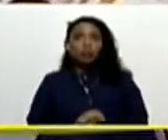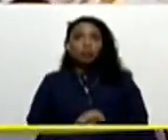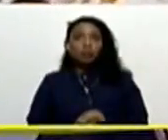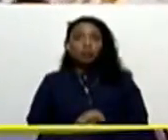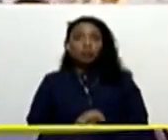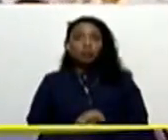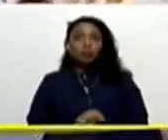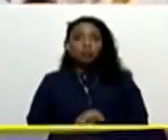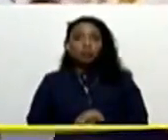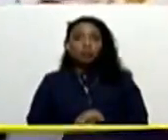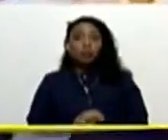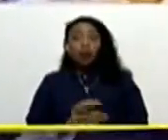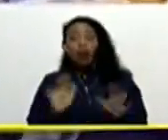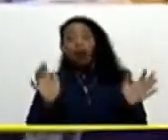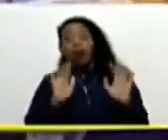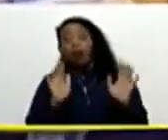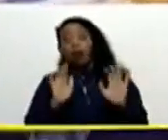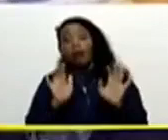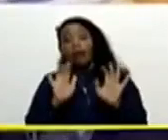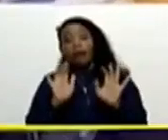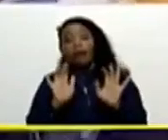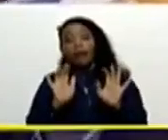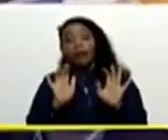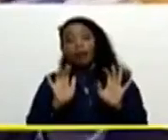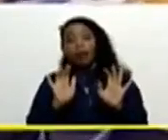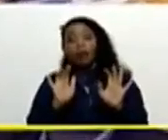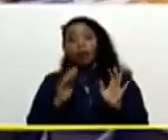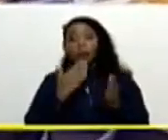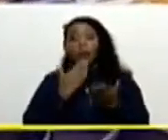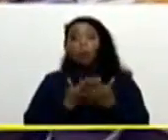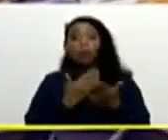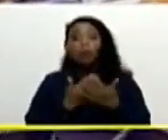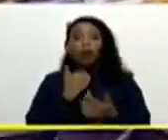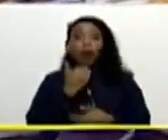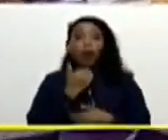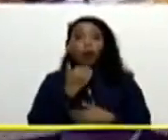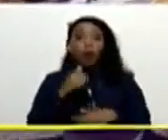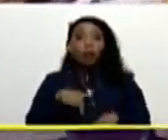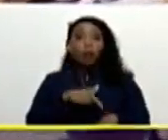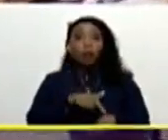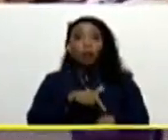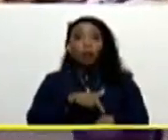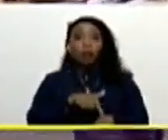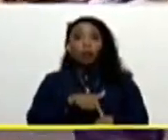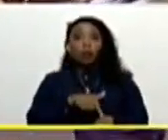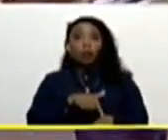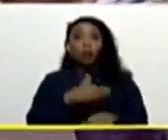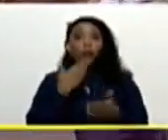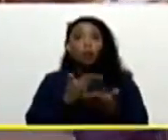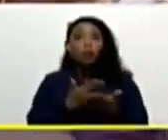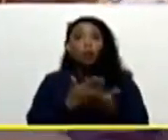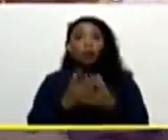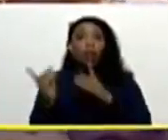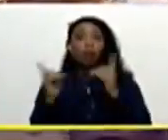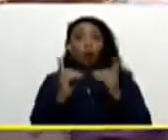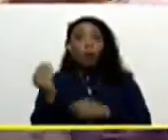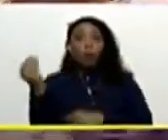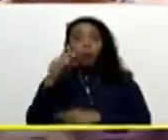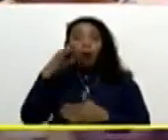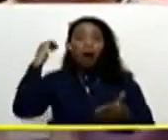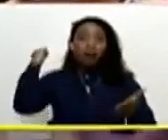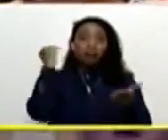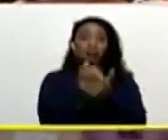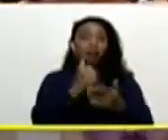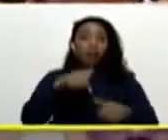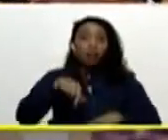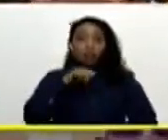Porque, ¿cómo hablan proponiendo diálogo? En estos momentos proponen diálogo los mayores asesinos de la